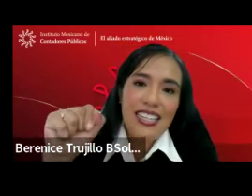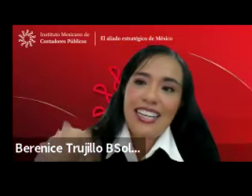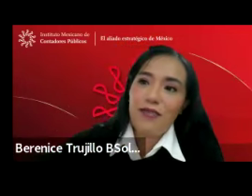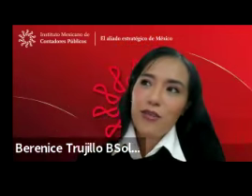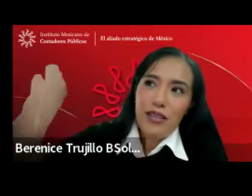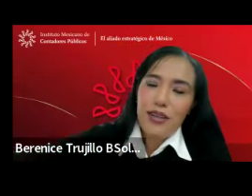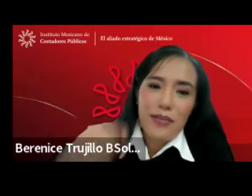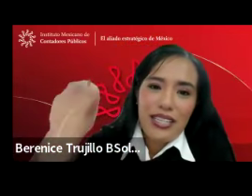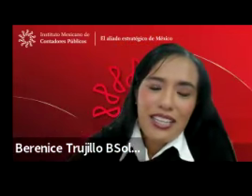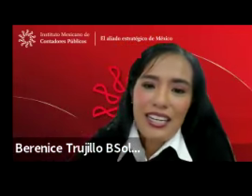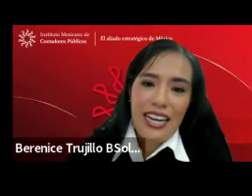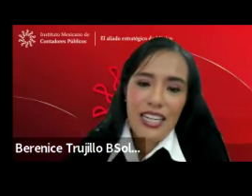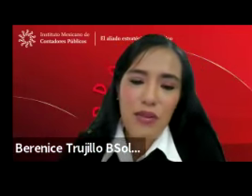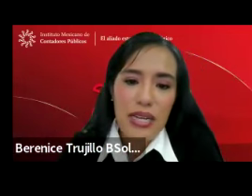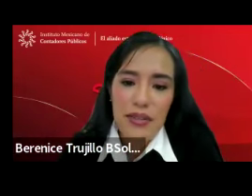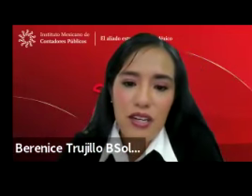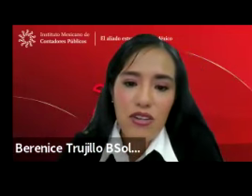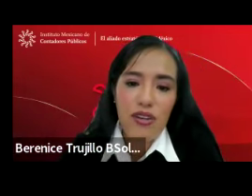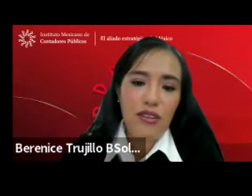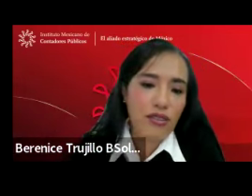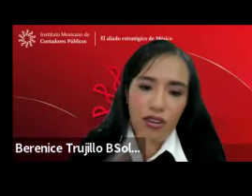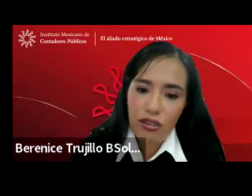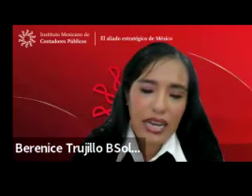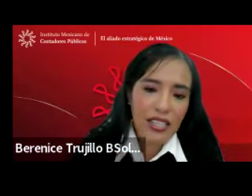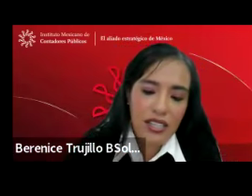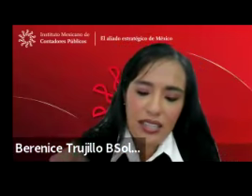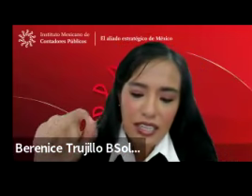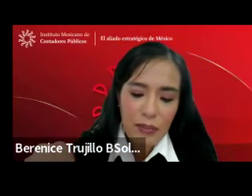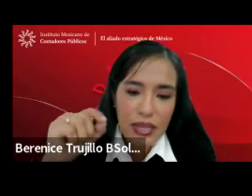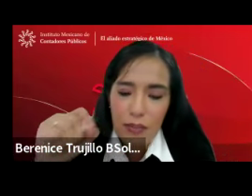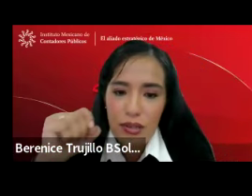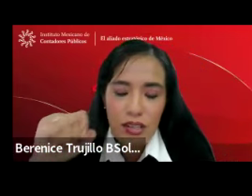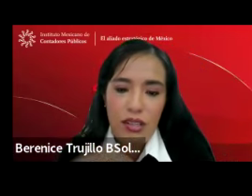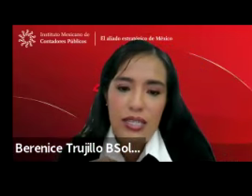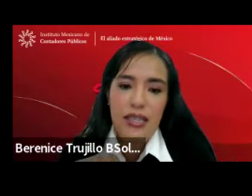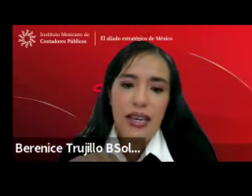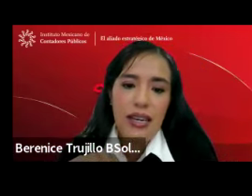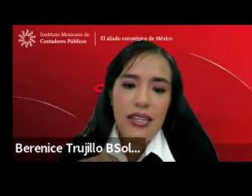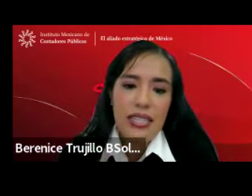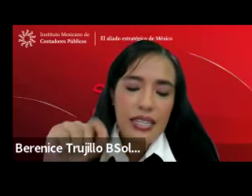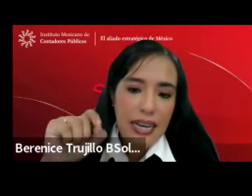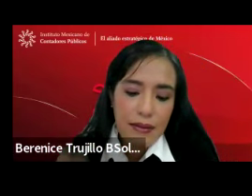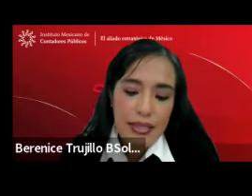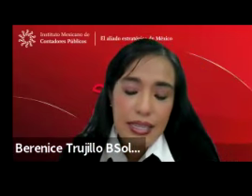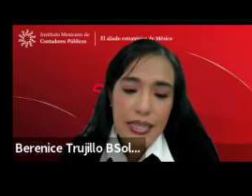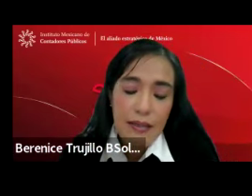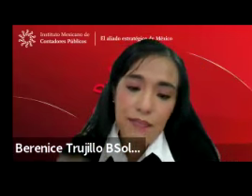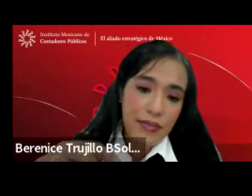digas, en automático el representante legal es mi beneficiario controlador. No, touch, tiene que pasar por estos 3.